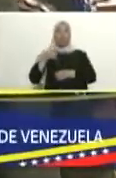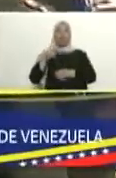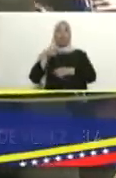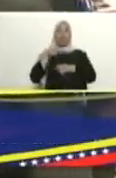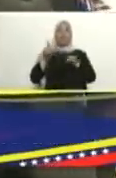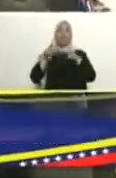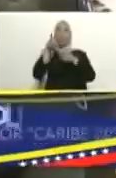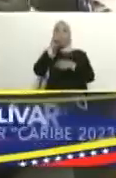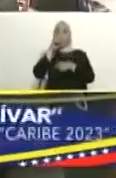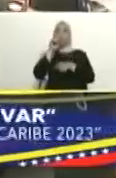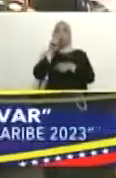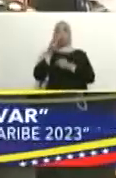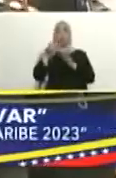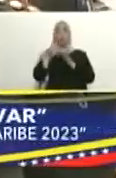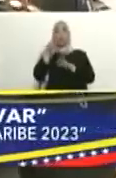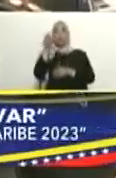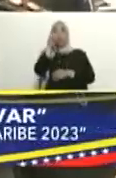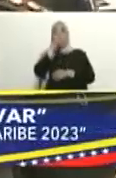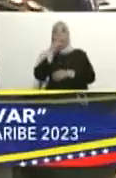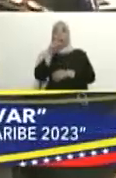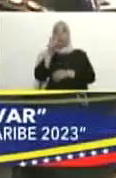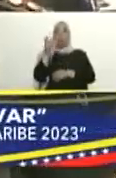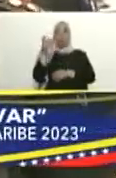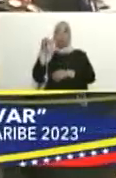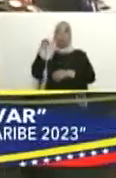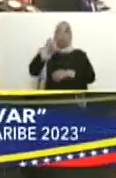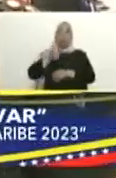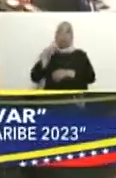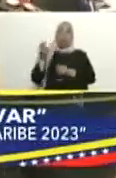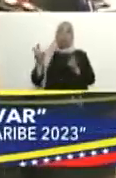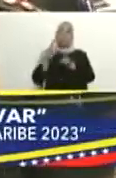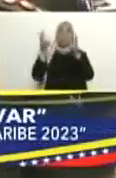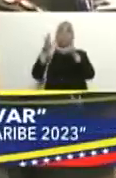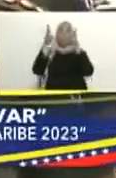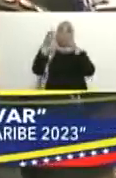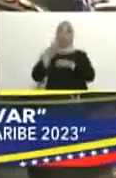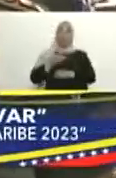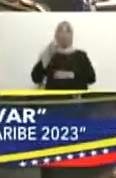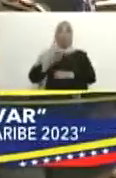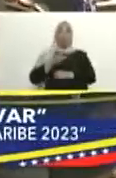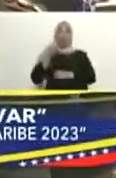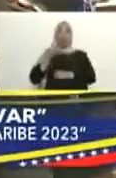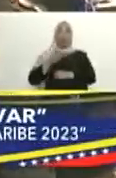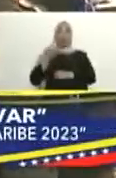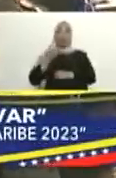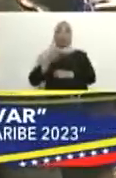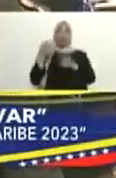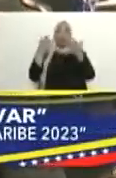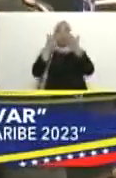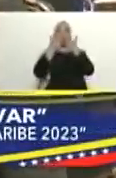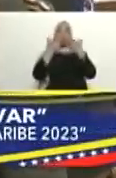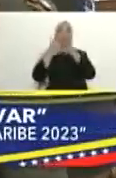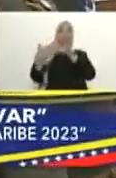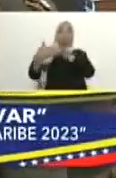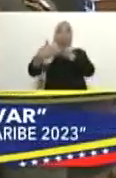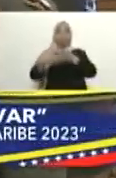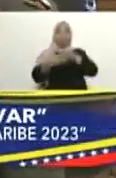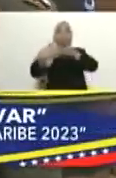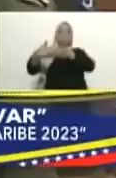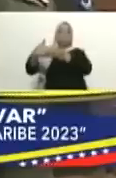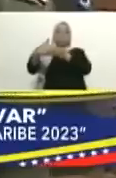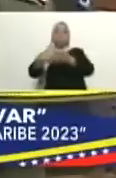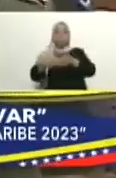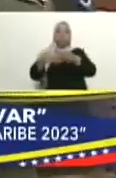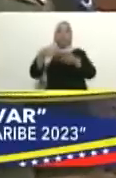cumplen 200 años de una gran victoria en la batalla naval del lago